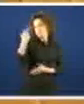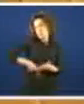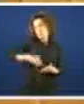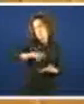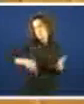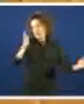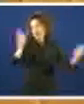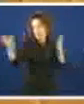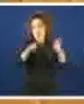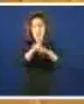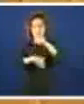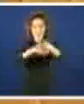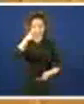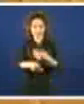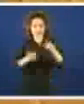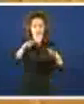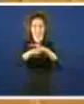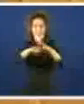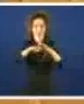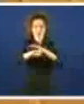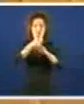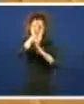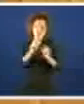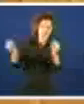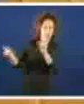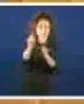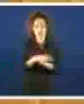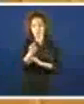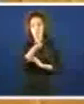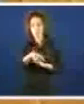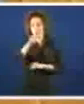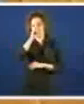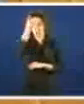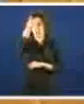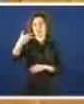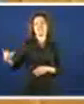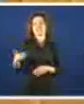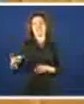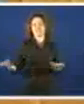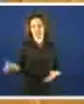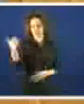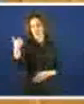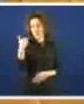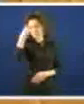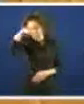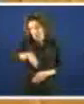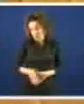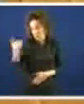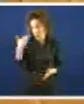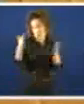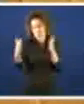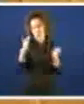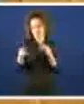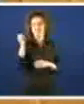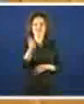treitos deste proceso de tramitación, que non sei se de debate, un bello chiste que, cando era rapaz,